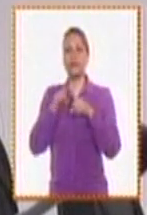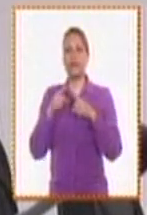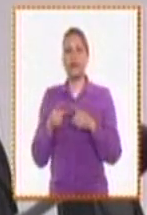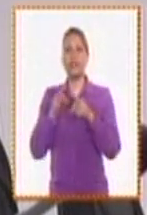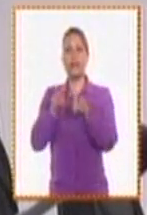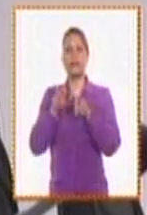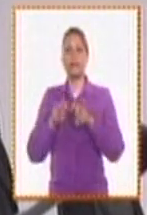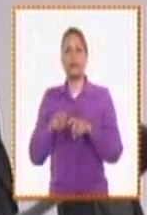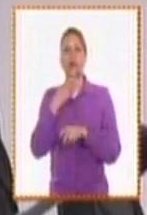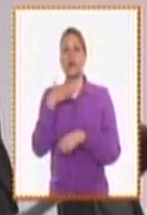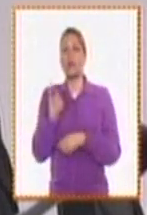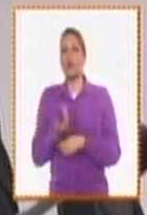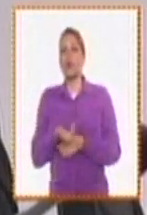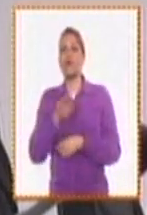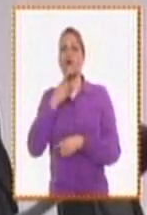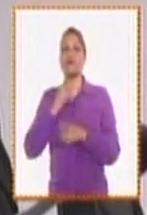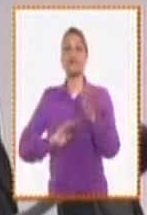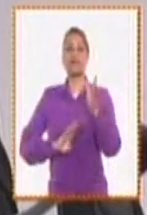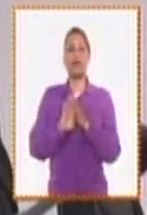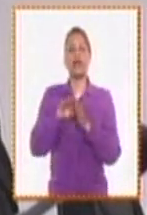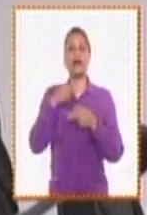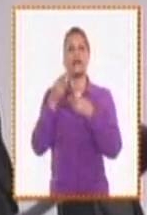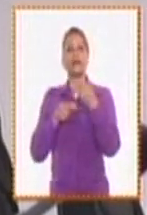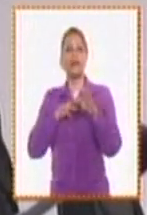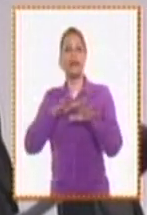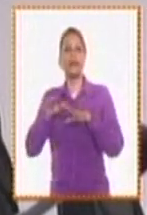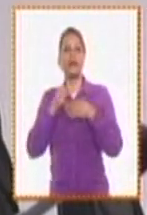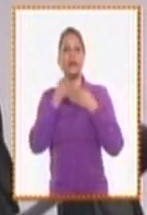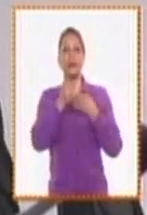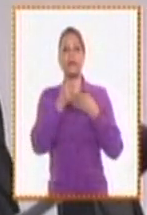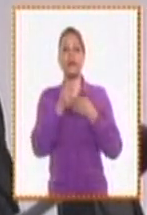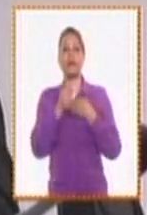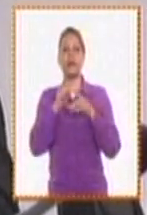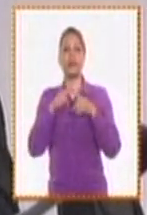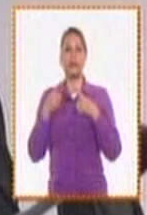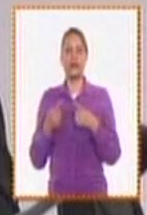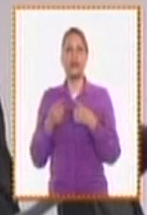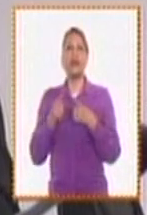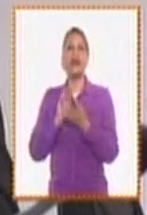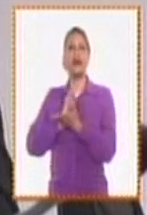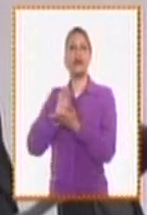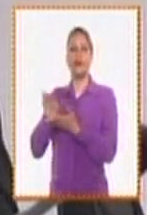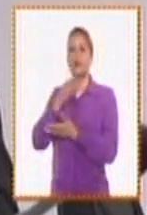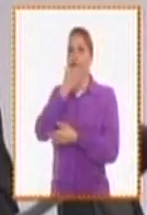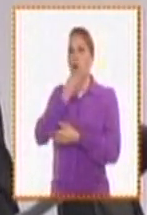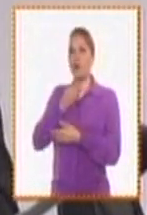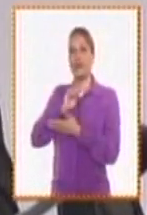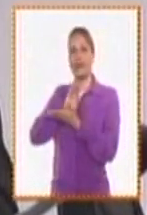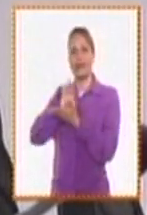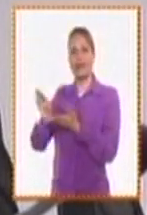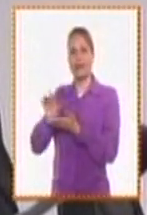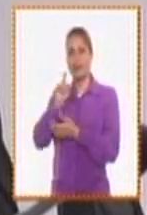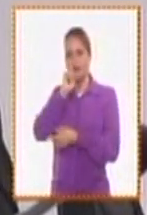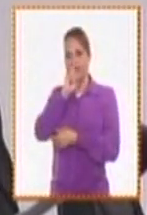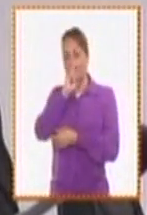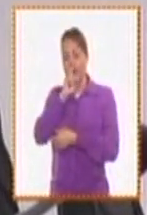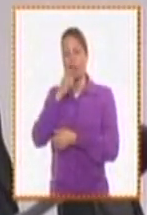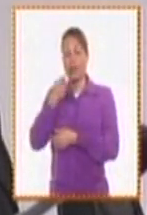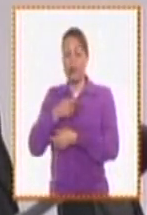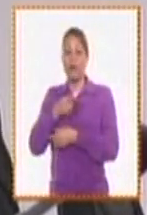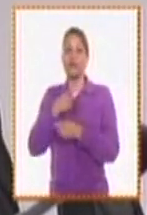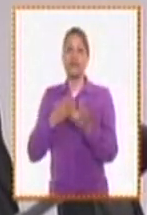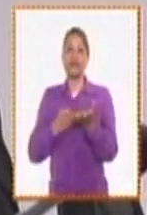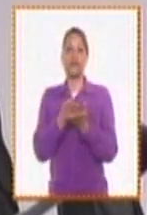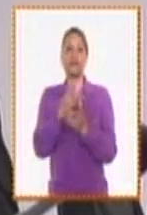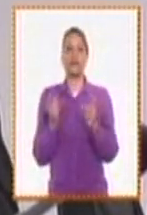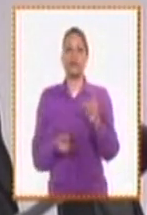asamblea, cómo seguir desarrollando acciones que puedan contribuir de alguna manera a ese rechazo consciente a las drogas en Cuba. De